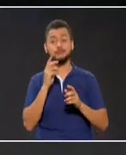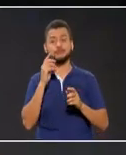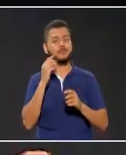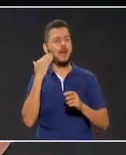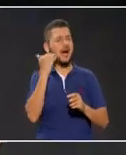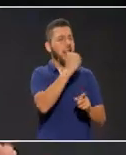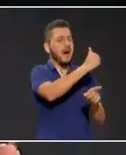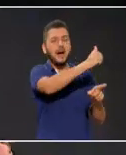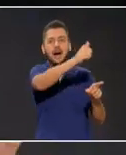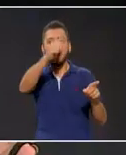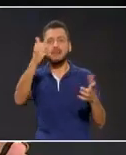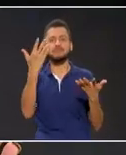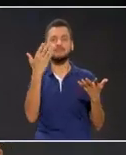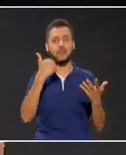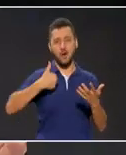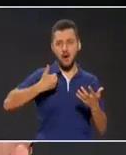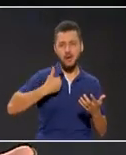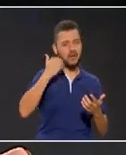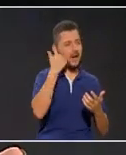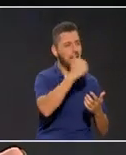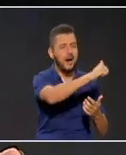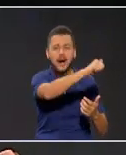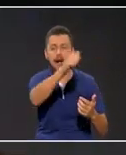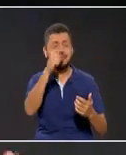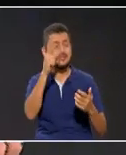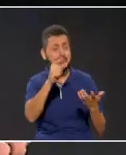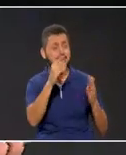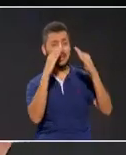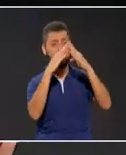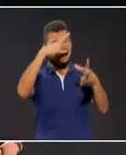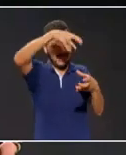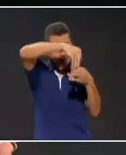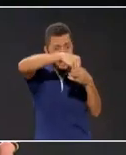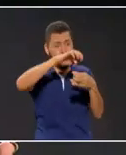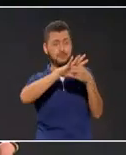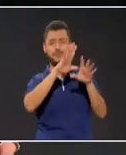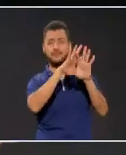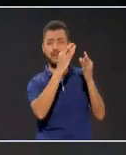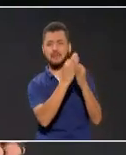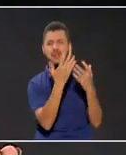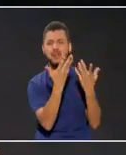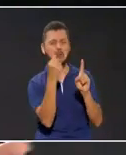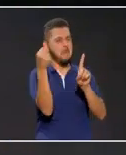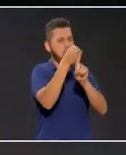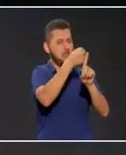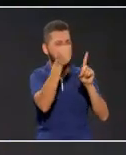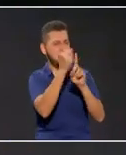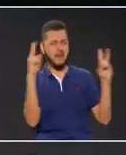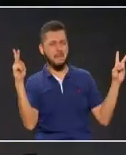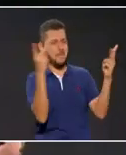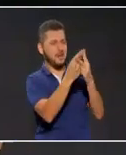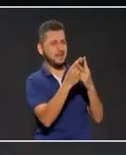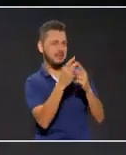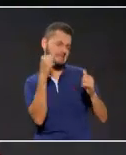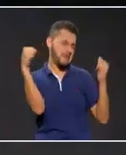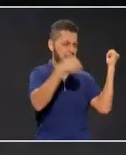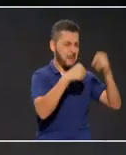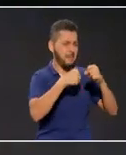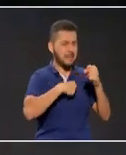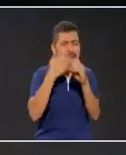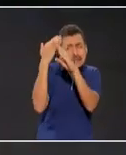mujeres, las niñas y los niños el lugar más peligroso se ha convertido en su propia casa. Entonces yo he dicho también que si